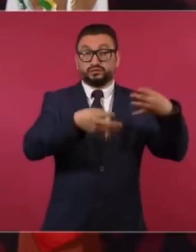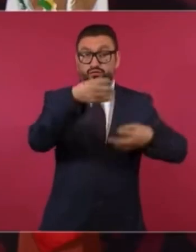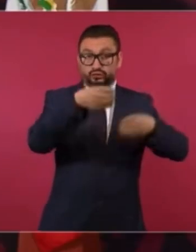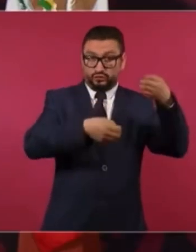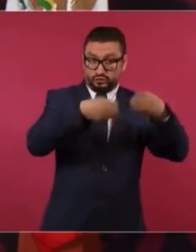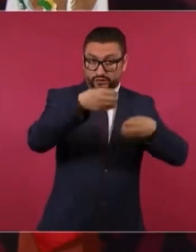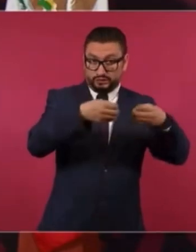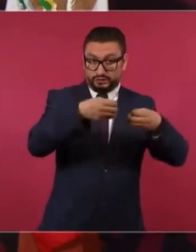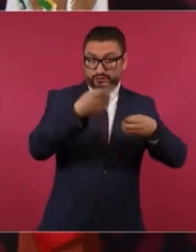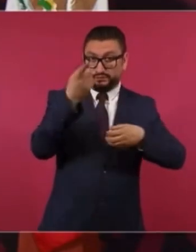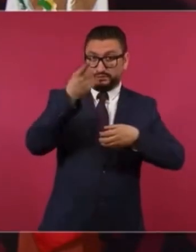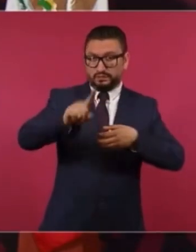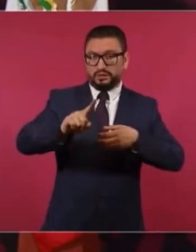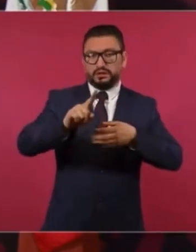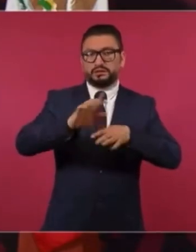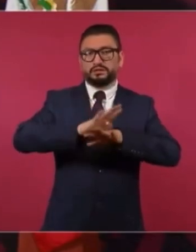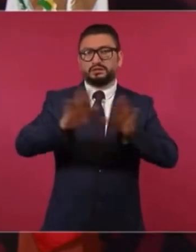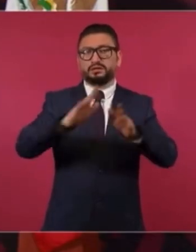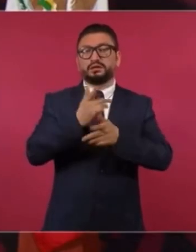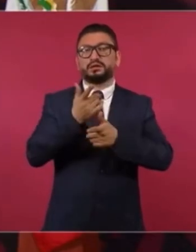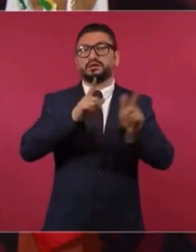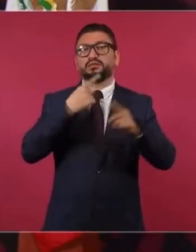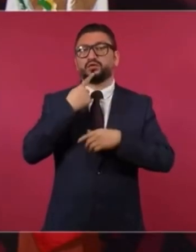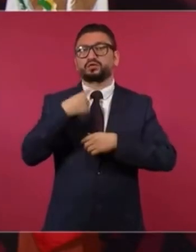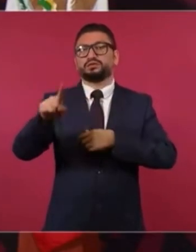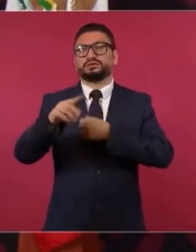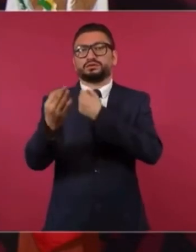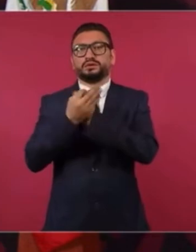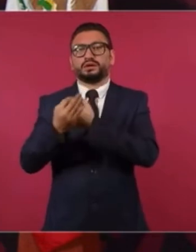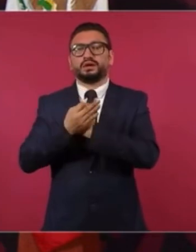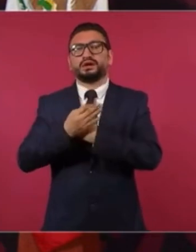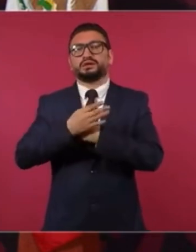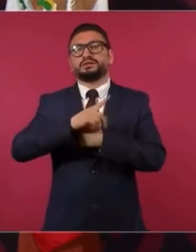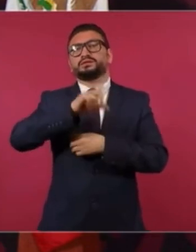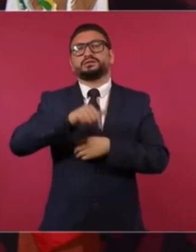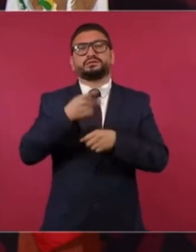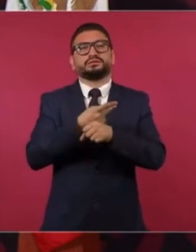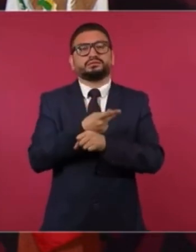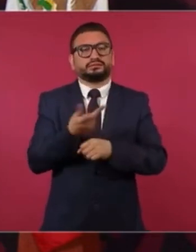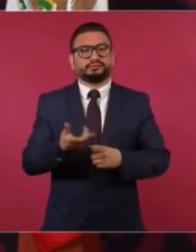al dar la suspensión en vía de amparo, ¿qué es lo que hacen?